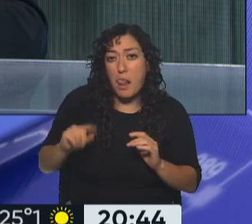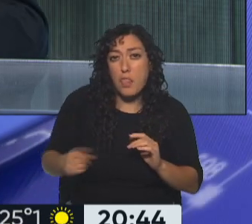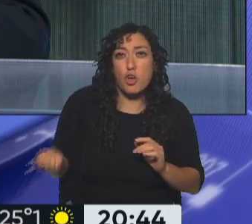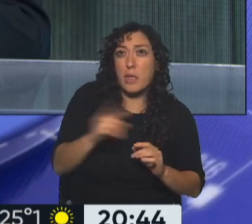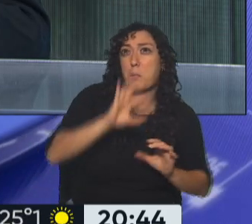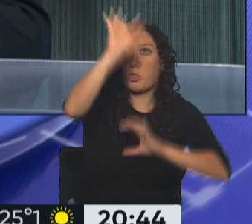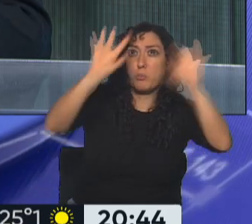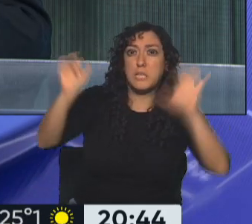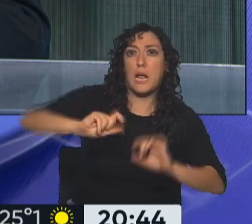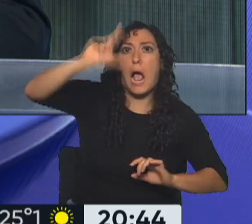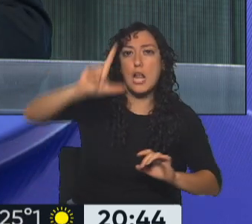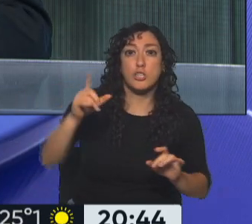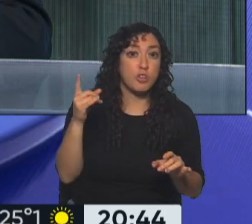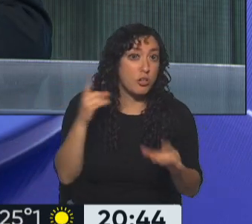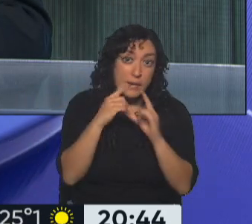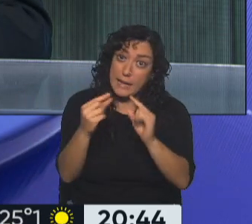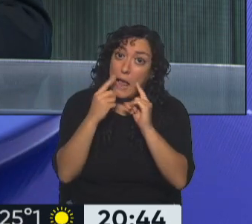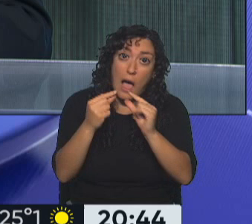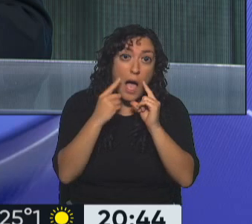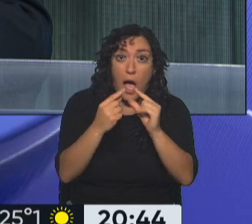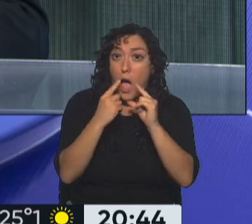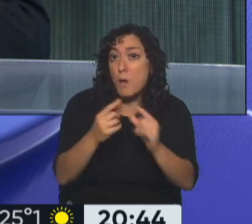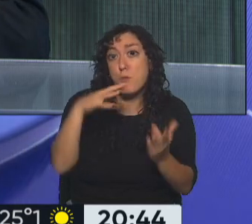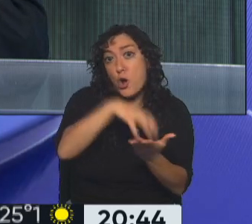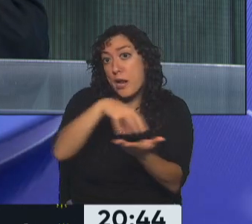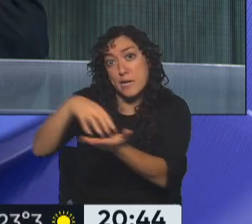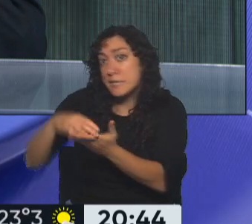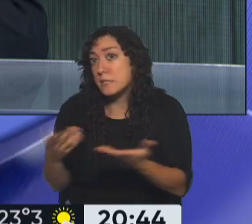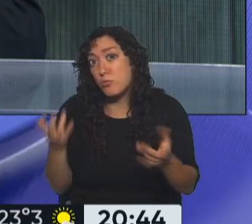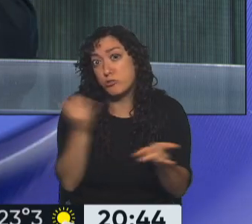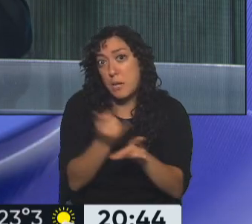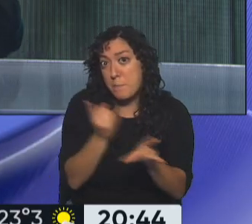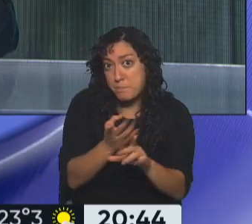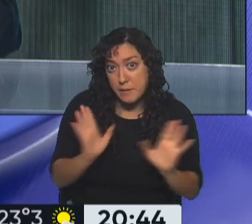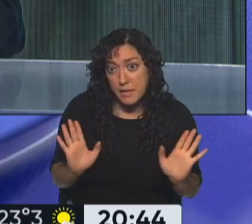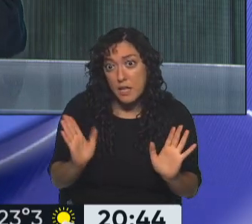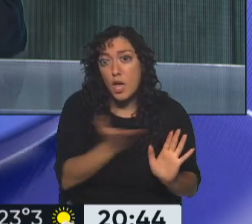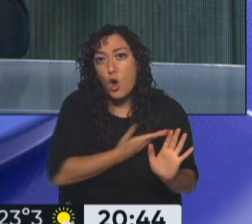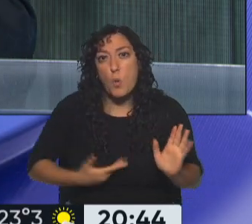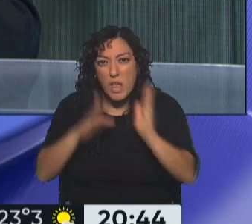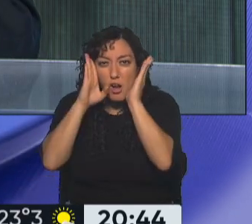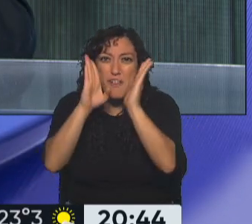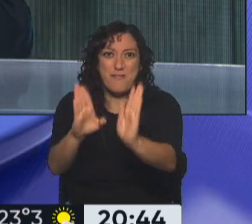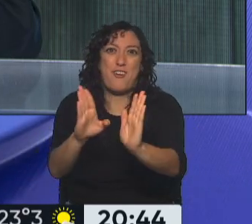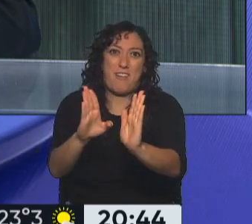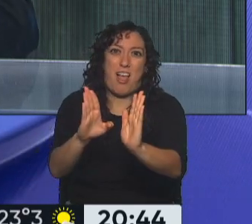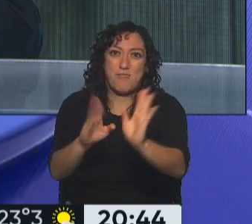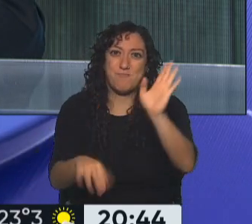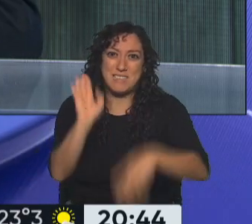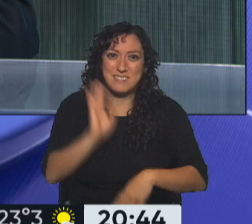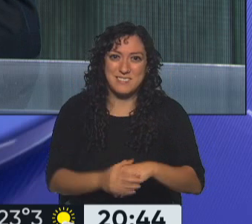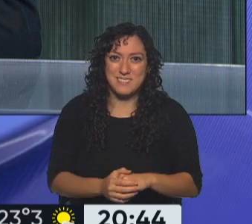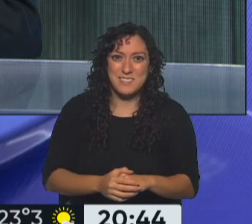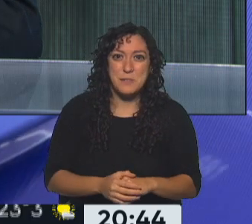un reclamo constante de los organismos multilaterales. Y ahí es donde me parece que el gobierno se está enfocando. Por supuesto que en un